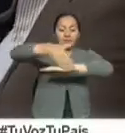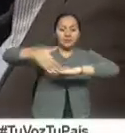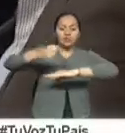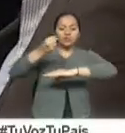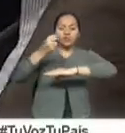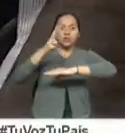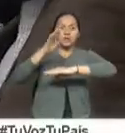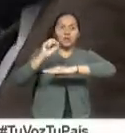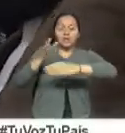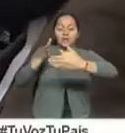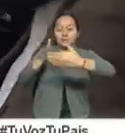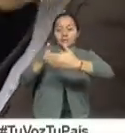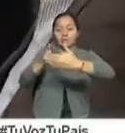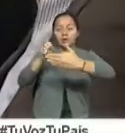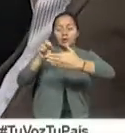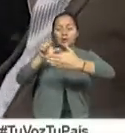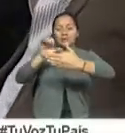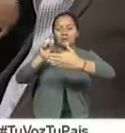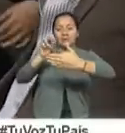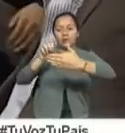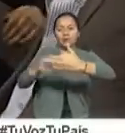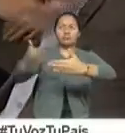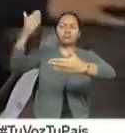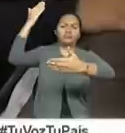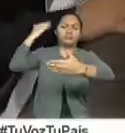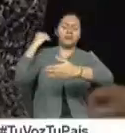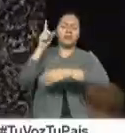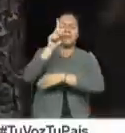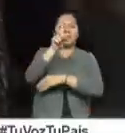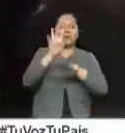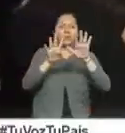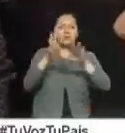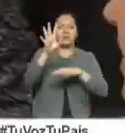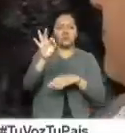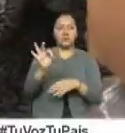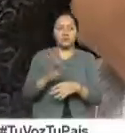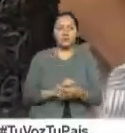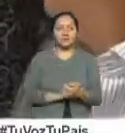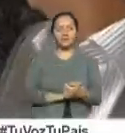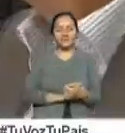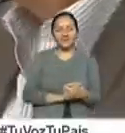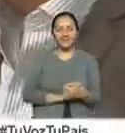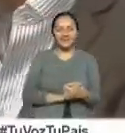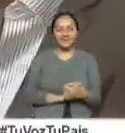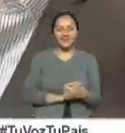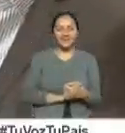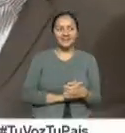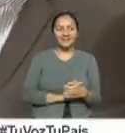y García Moreno, opera desde 1950.